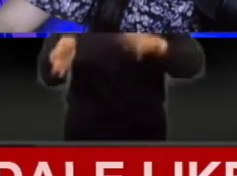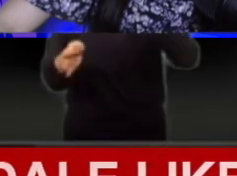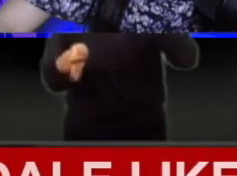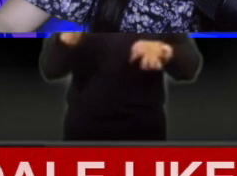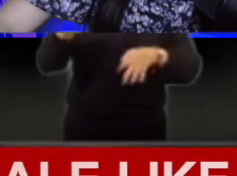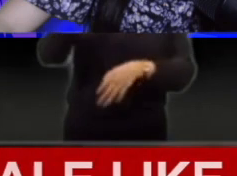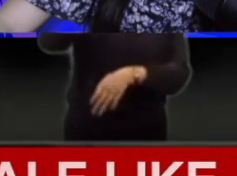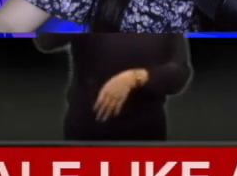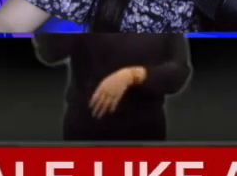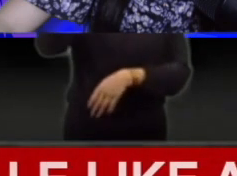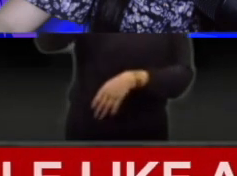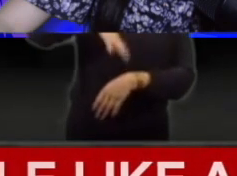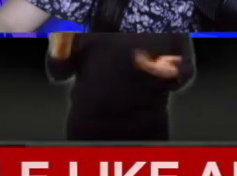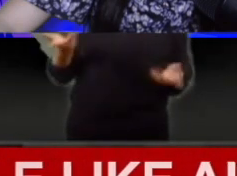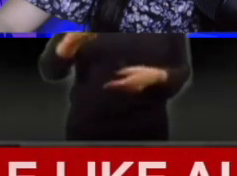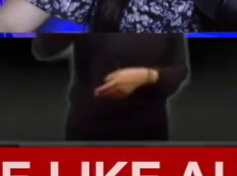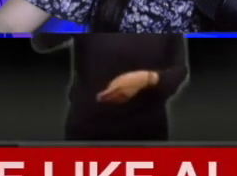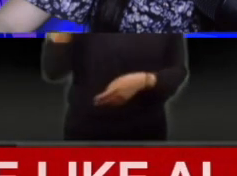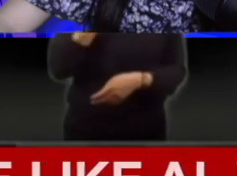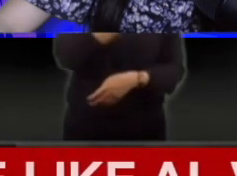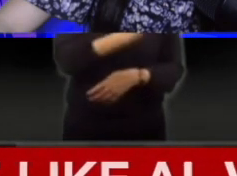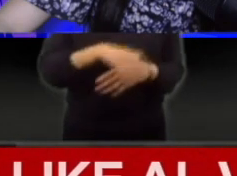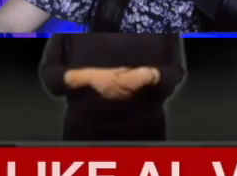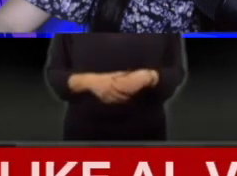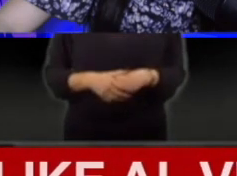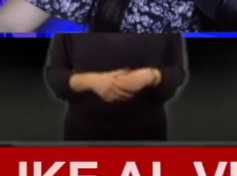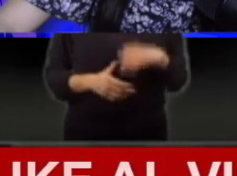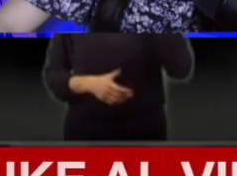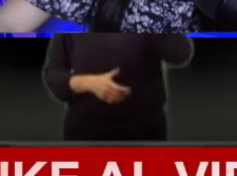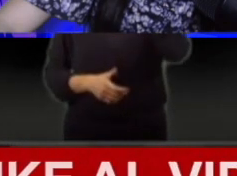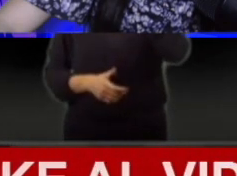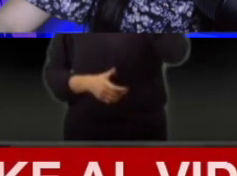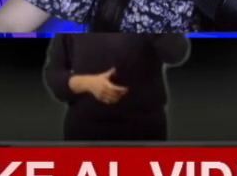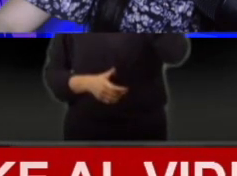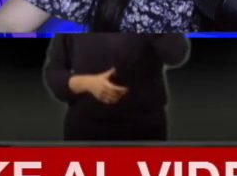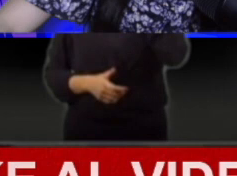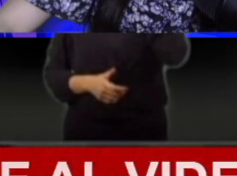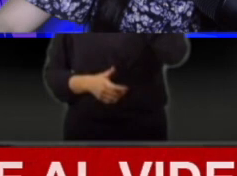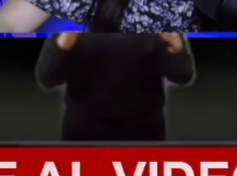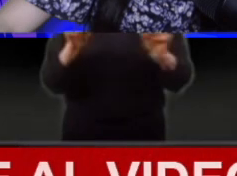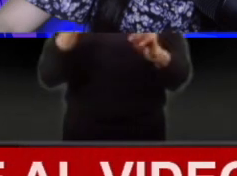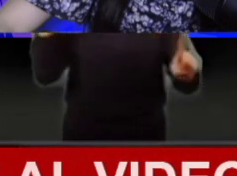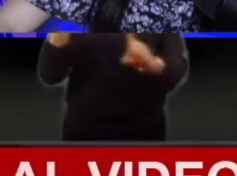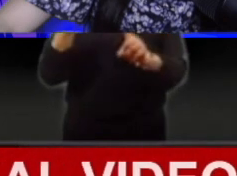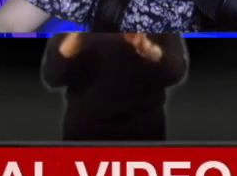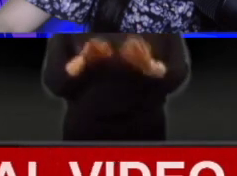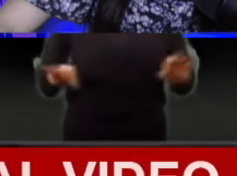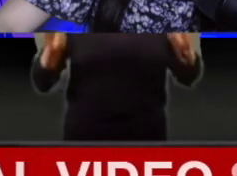nada. Entonces, ojalá y las cosas cambien, mejoren, pero